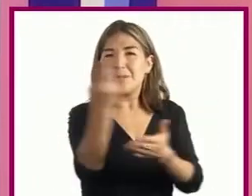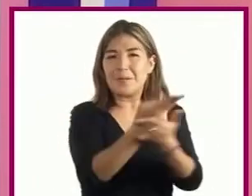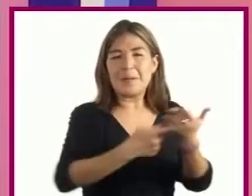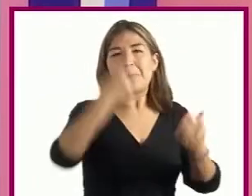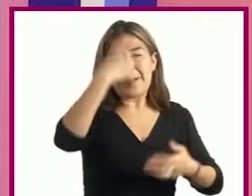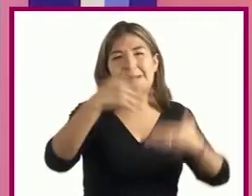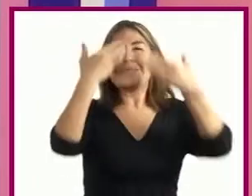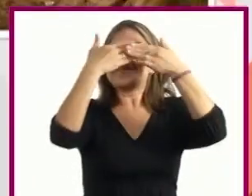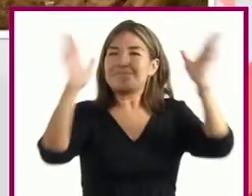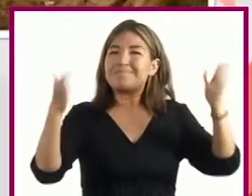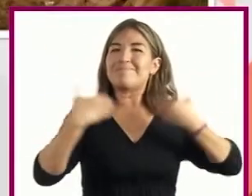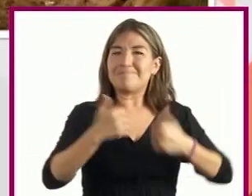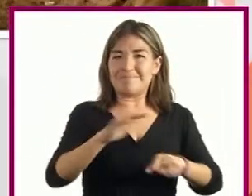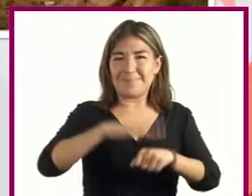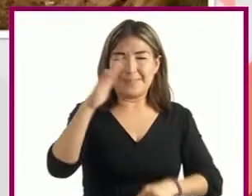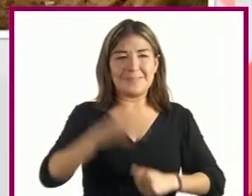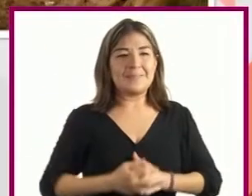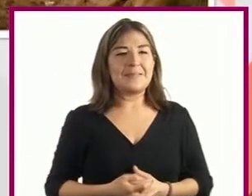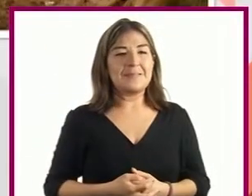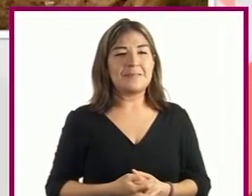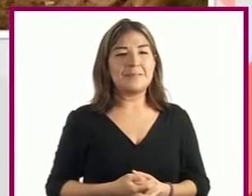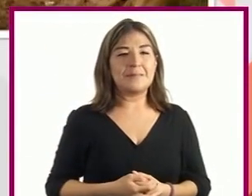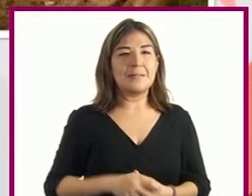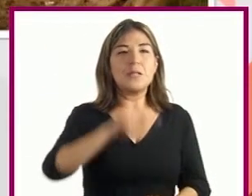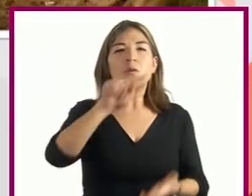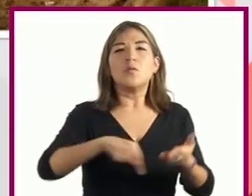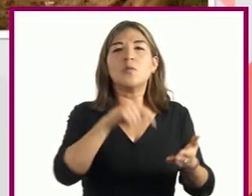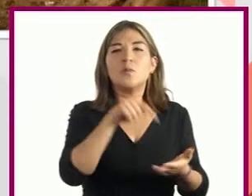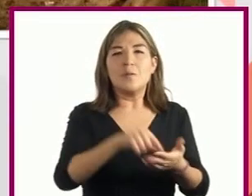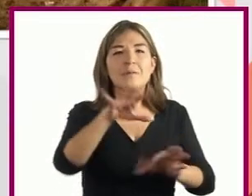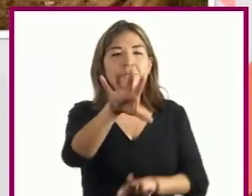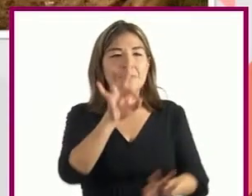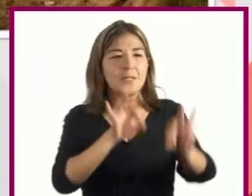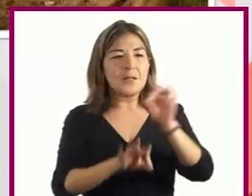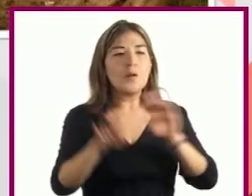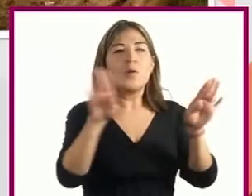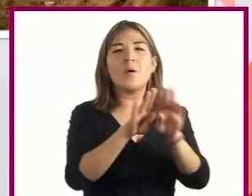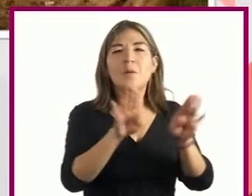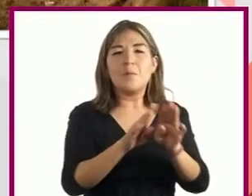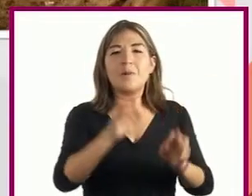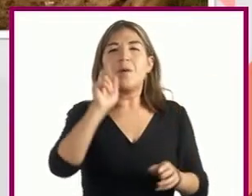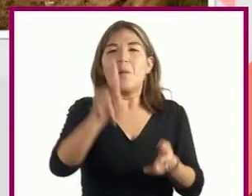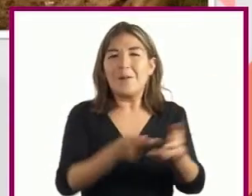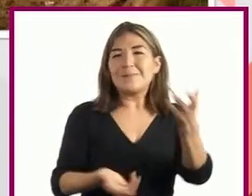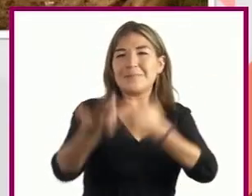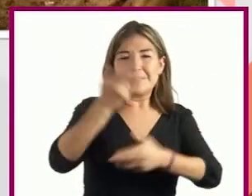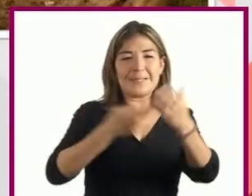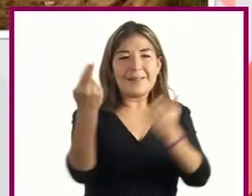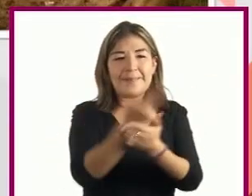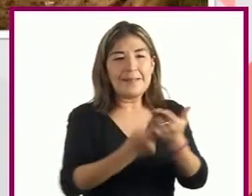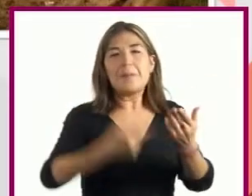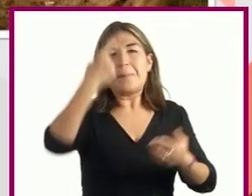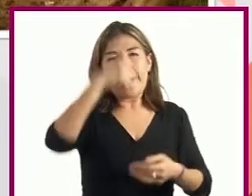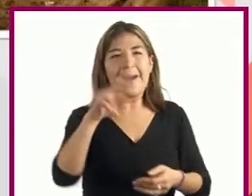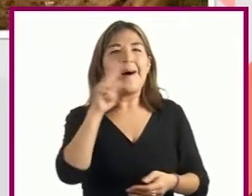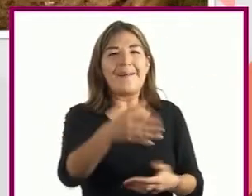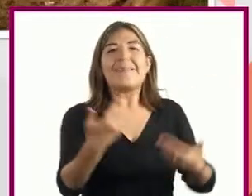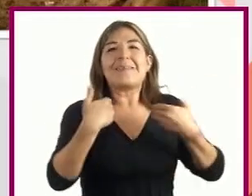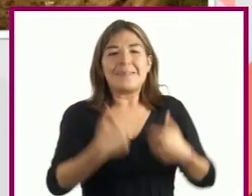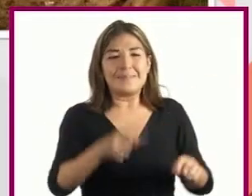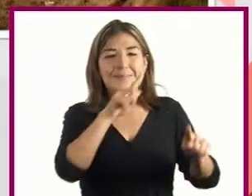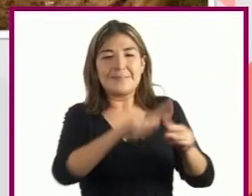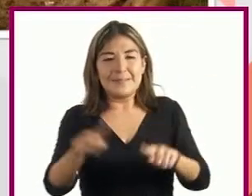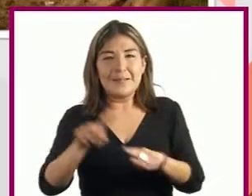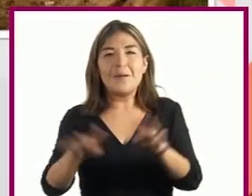nuestro conocimiento. Lugar seleccionado y reconstituido para ofrecernos un entorno en el que se realiza